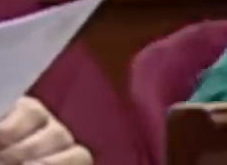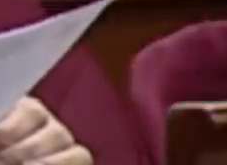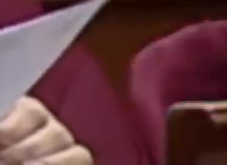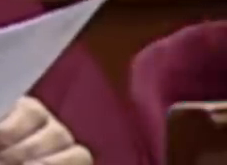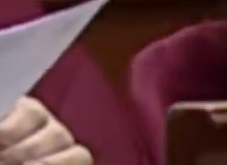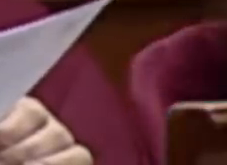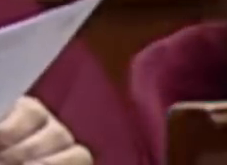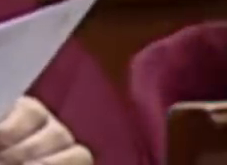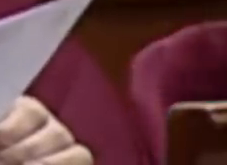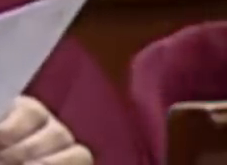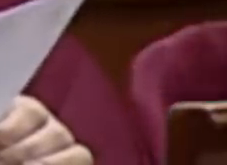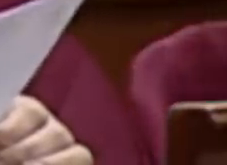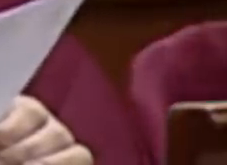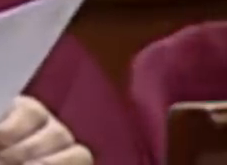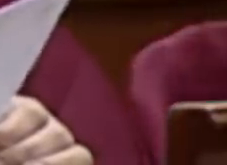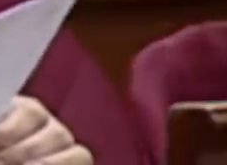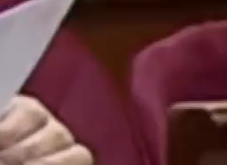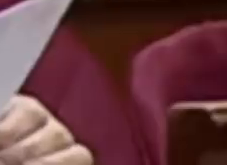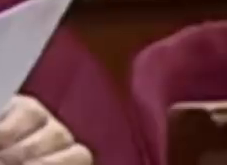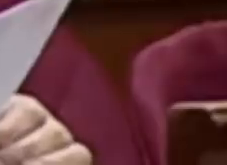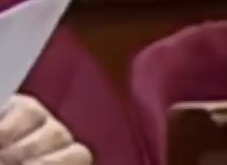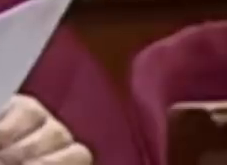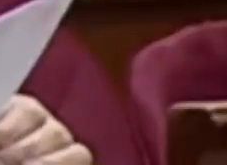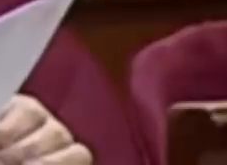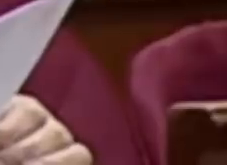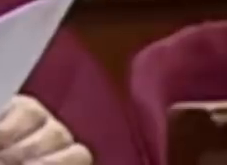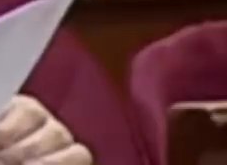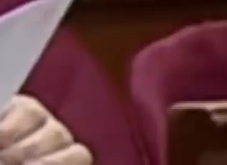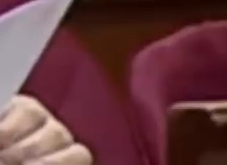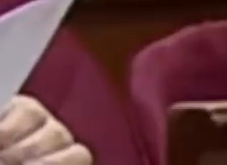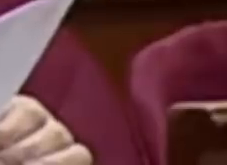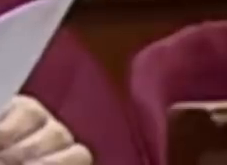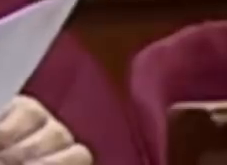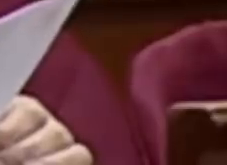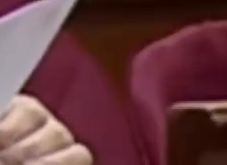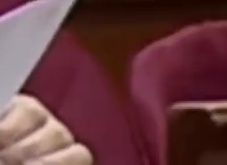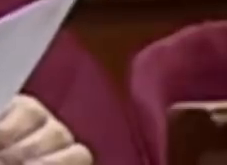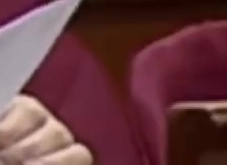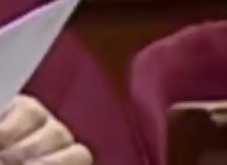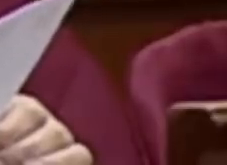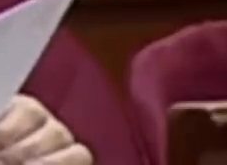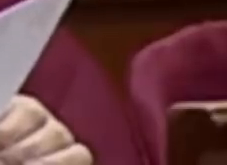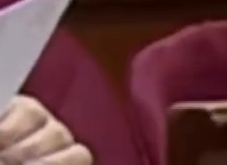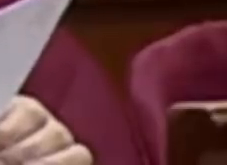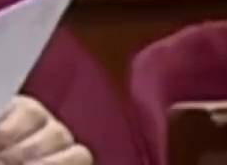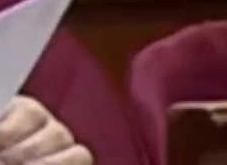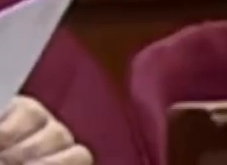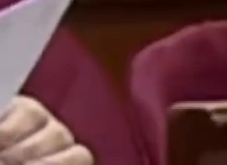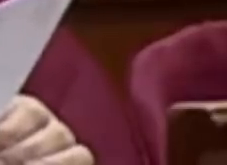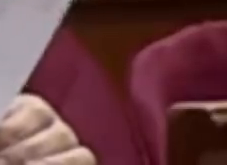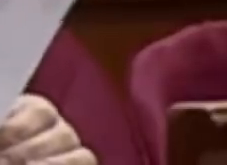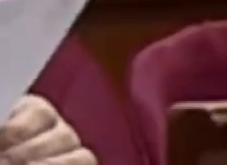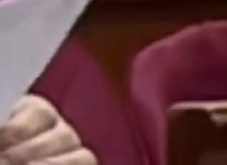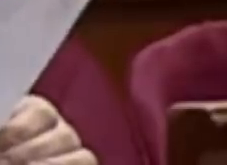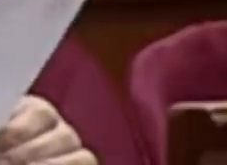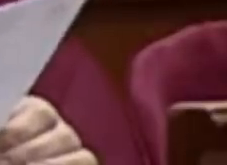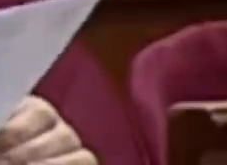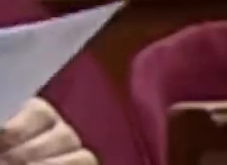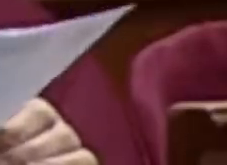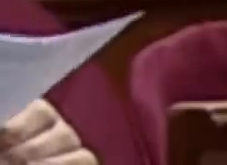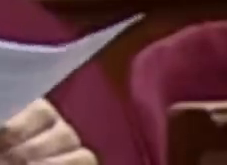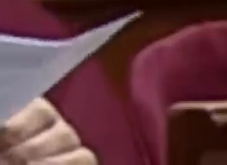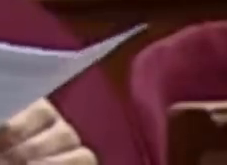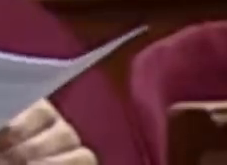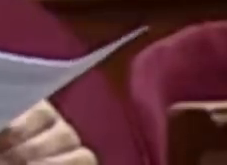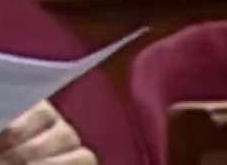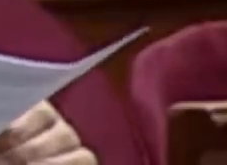y se amplió hasta el 22 de diciembre. El viernes último, todos hemos sido testigos que la presidenta del Congreso de la República